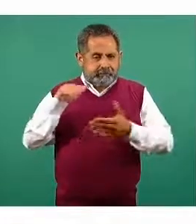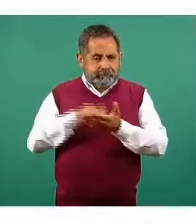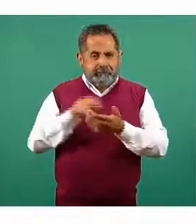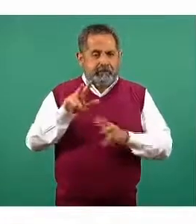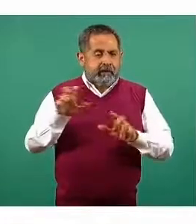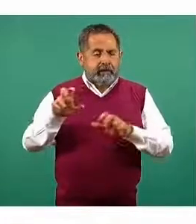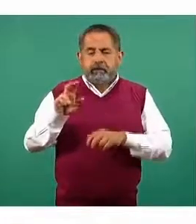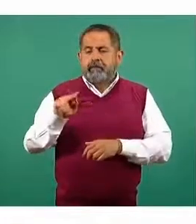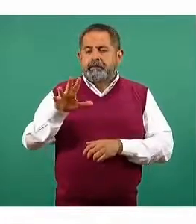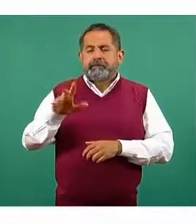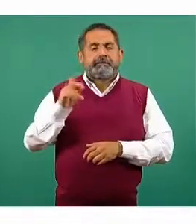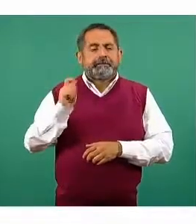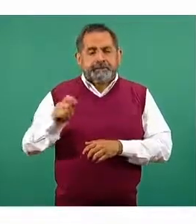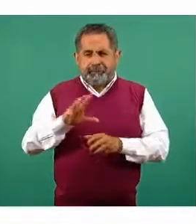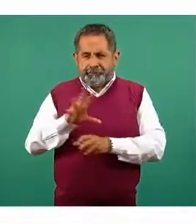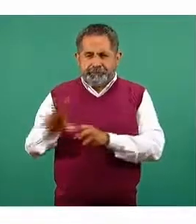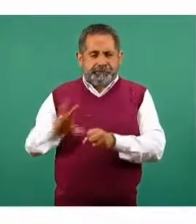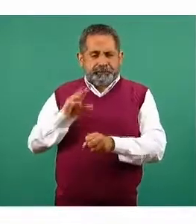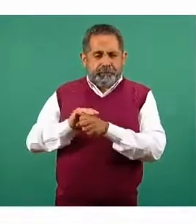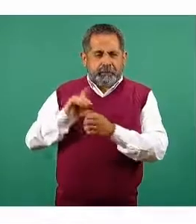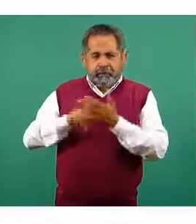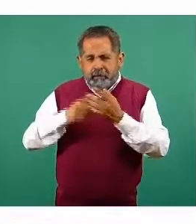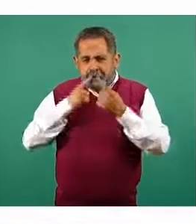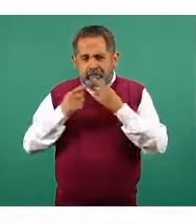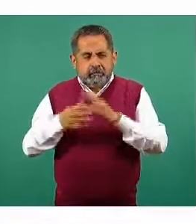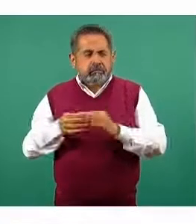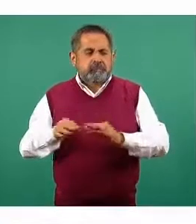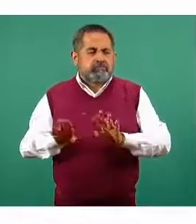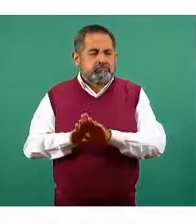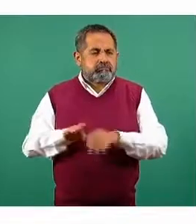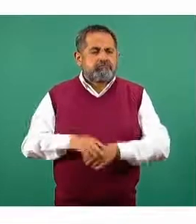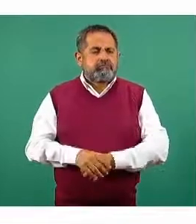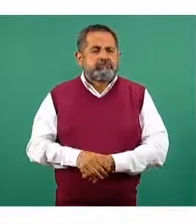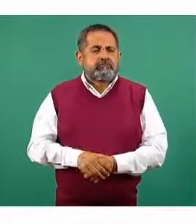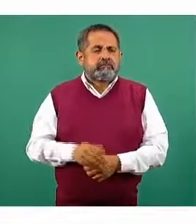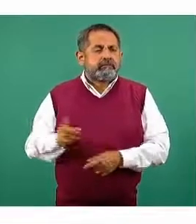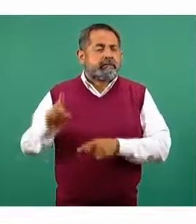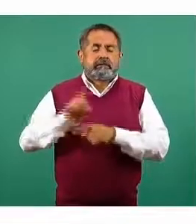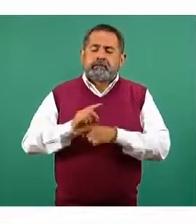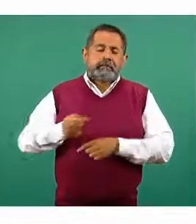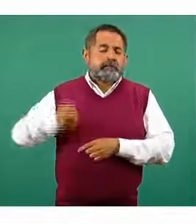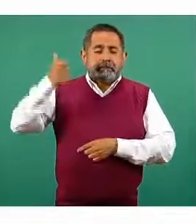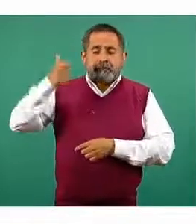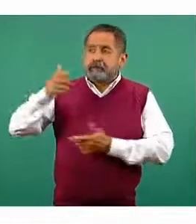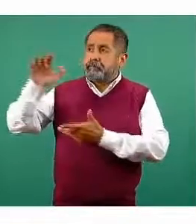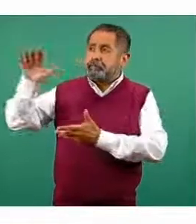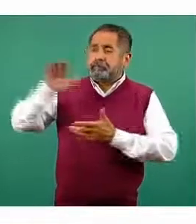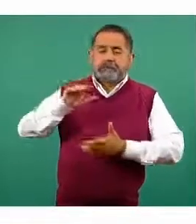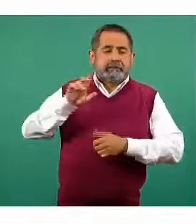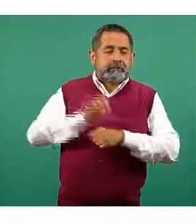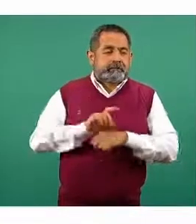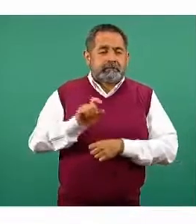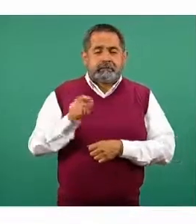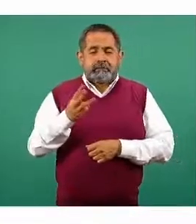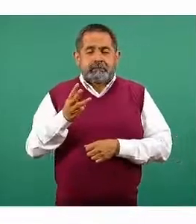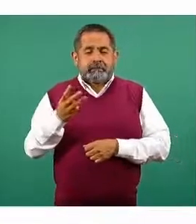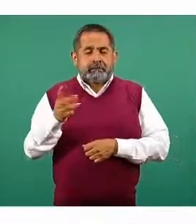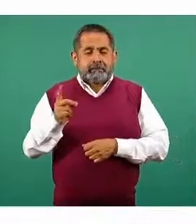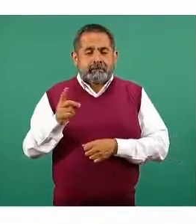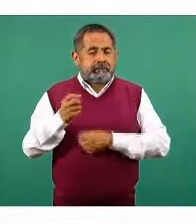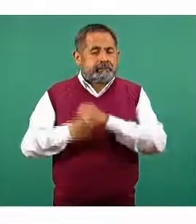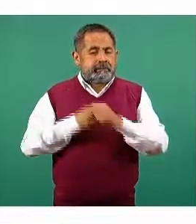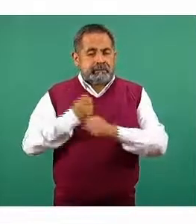22.110.885 son el total de dosis que se han recibido desde aquel primer embarque del 23 de diciembre